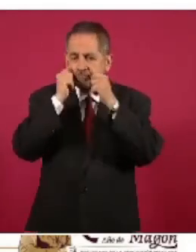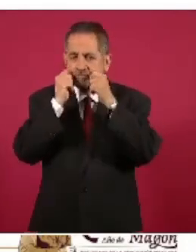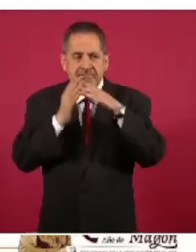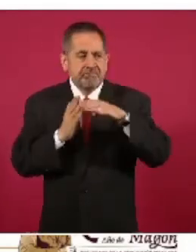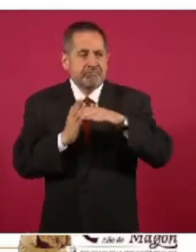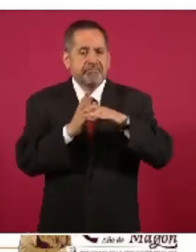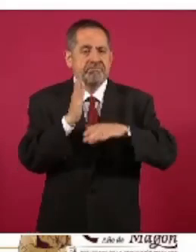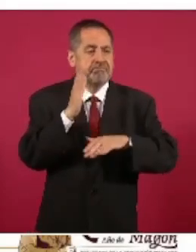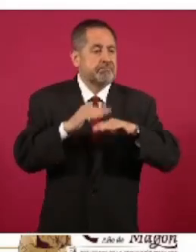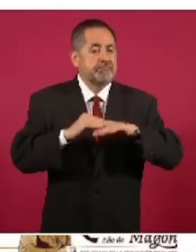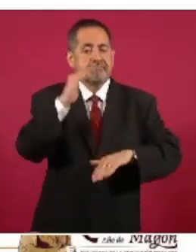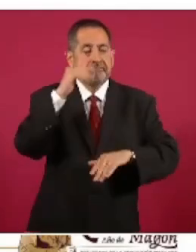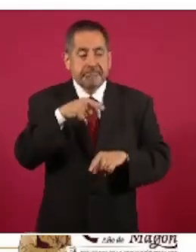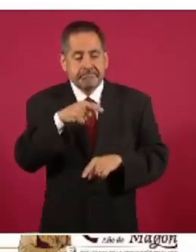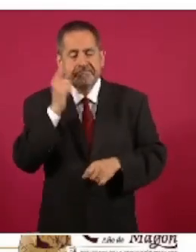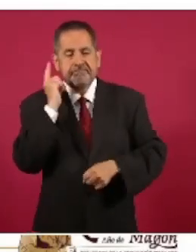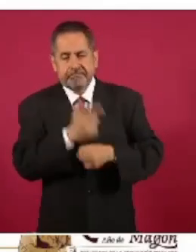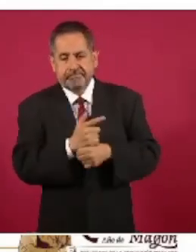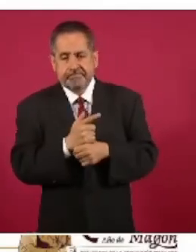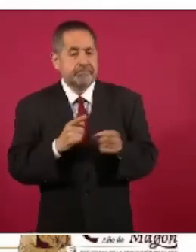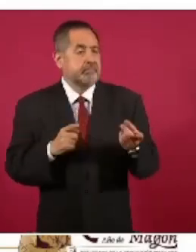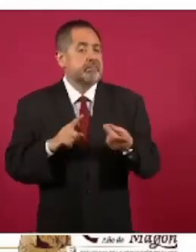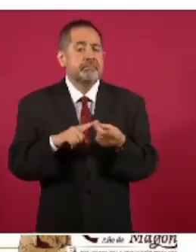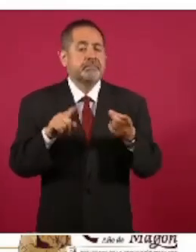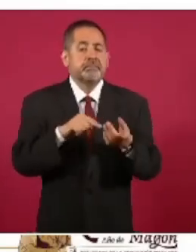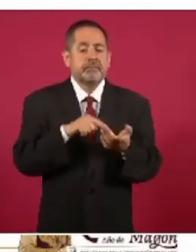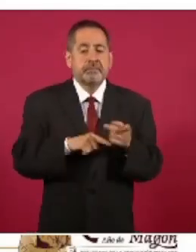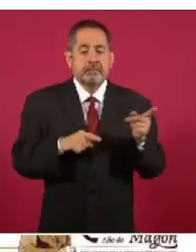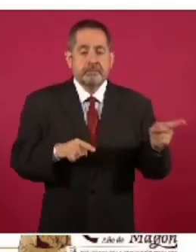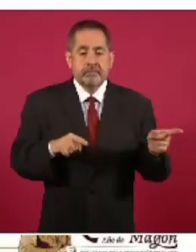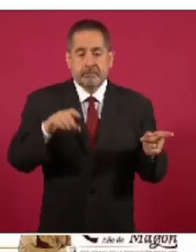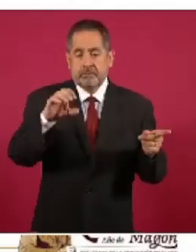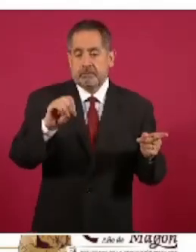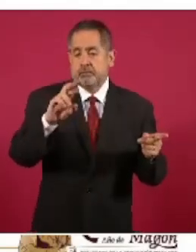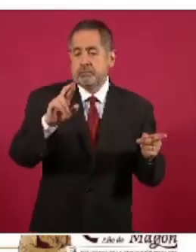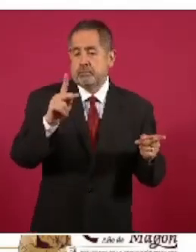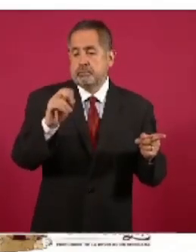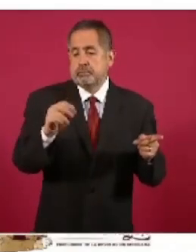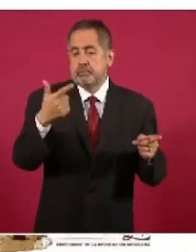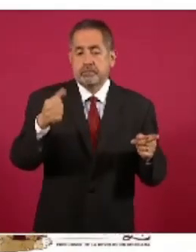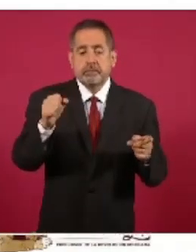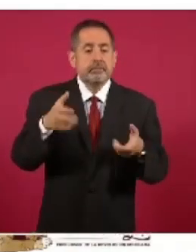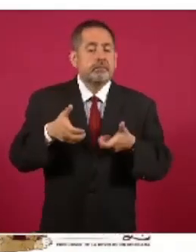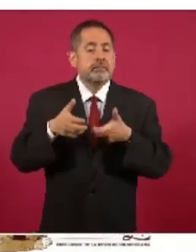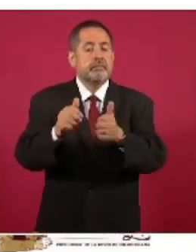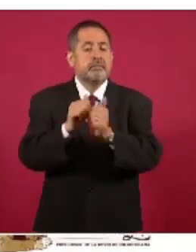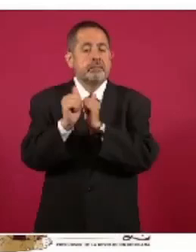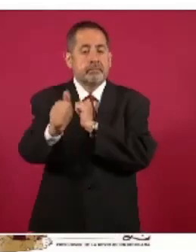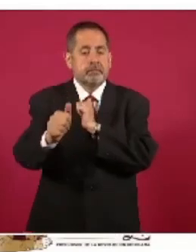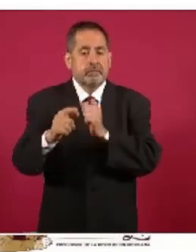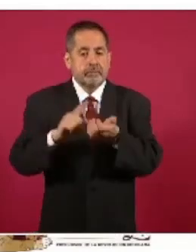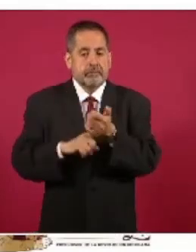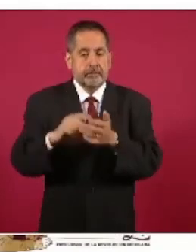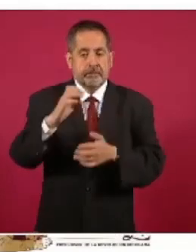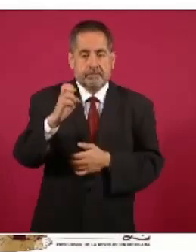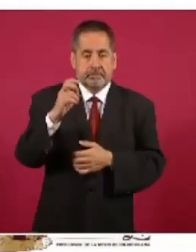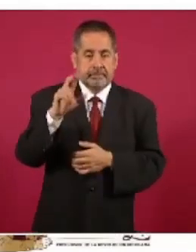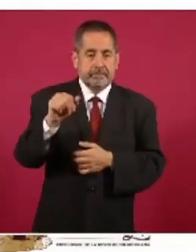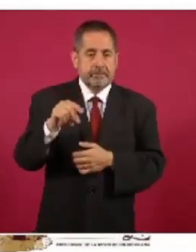Esto fue en Corpogás, en la carretera a Cedral, en el entronque